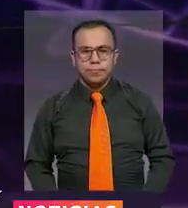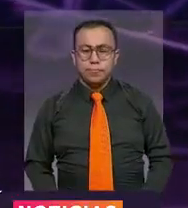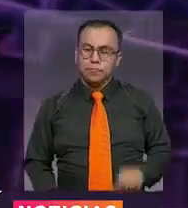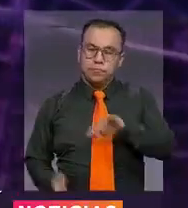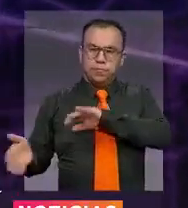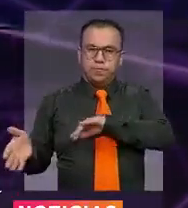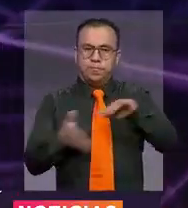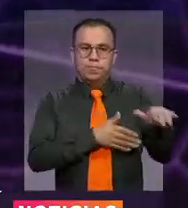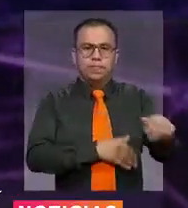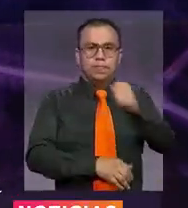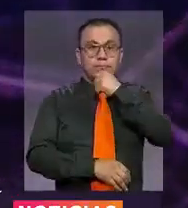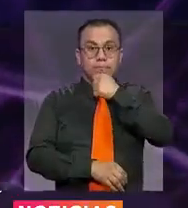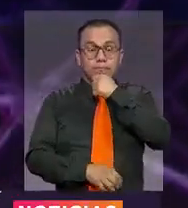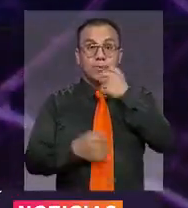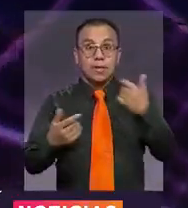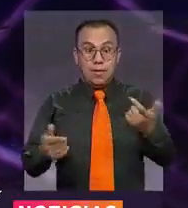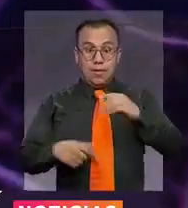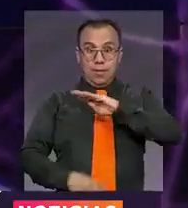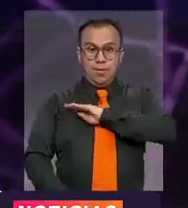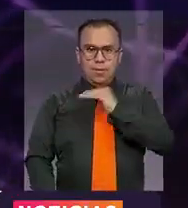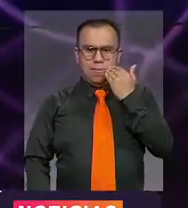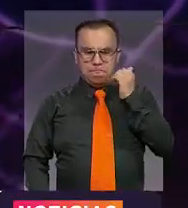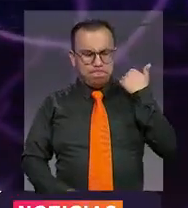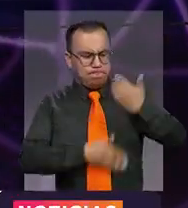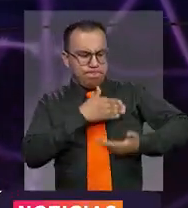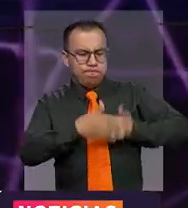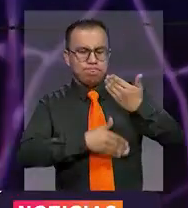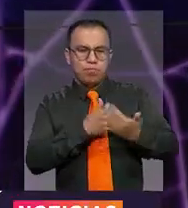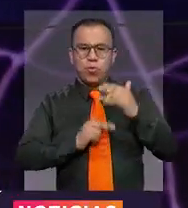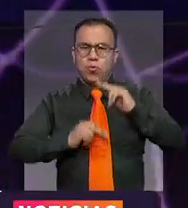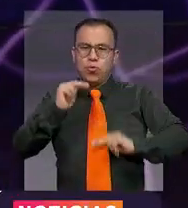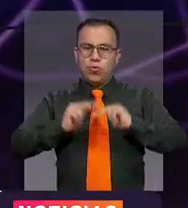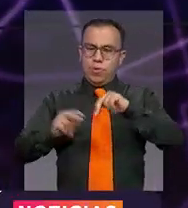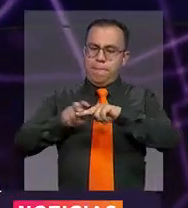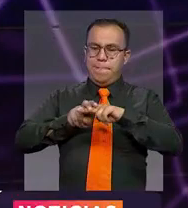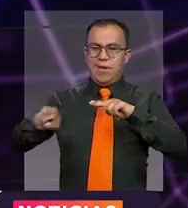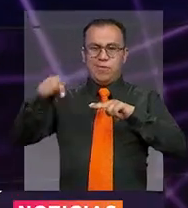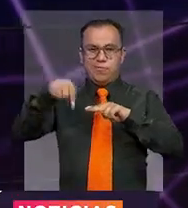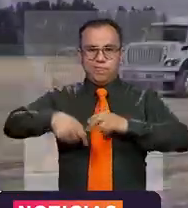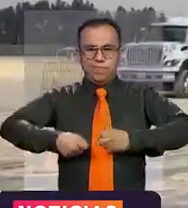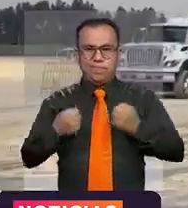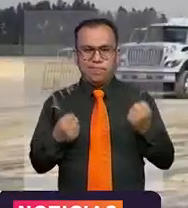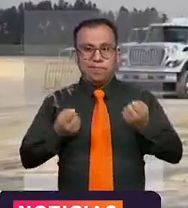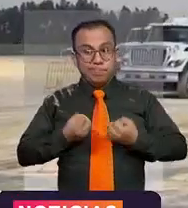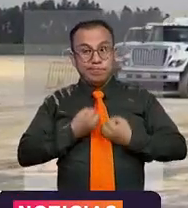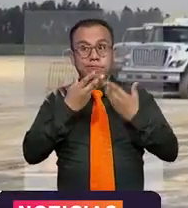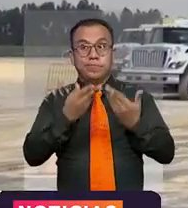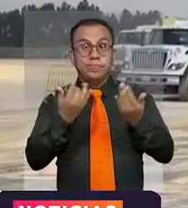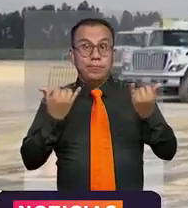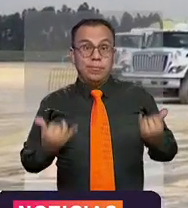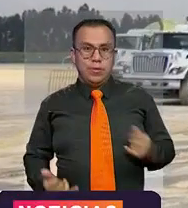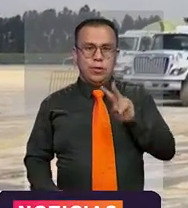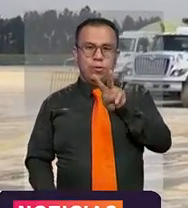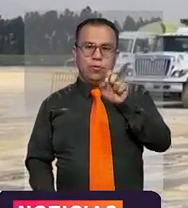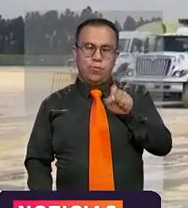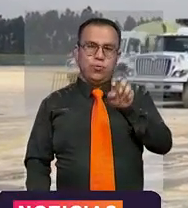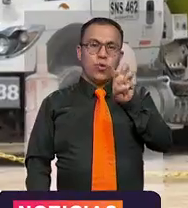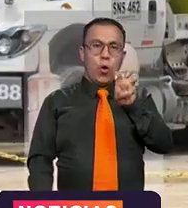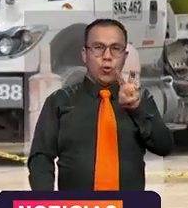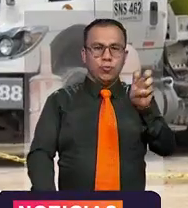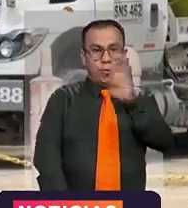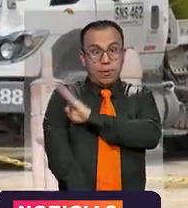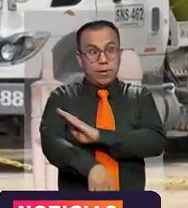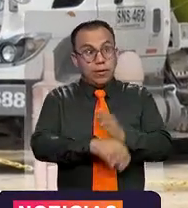Y en otras noticias, la alcaldesa de Bogotá destacó los avances de las obras del metro de la ciudad. La mandataria manifestó que con 2.8 billones de